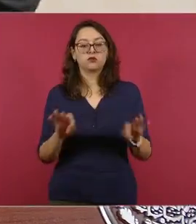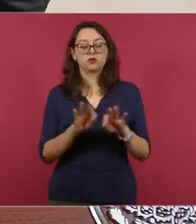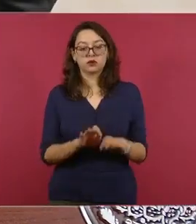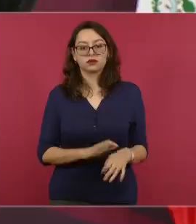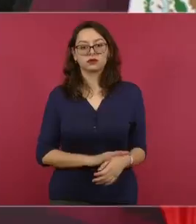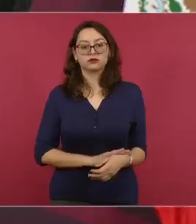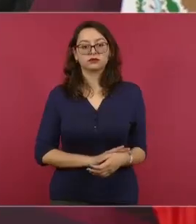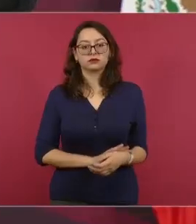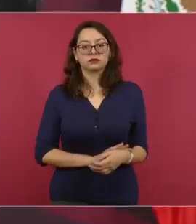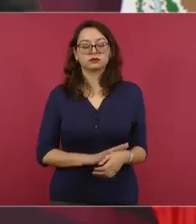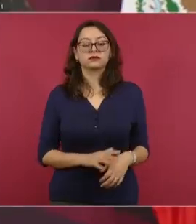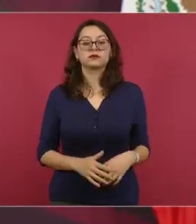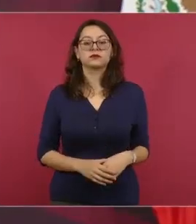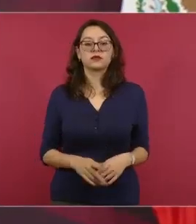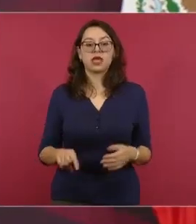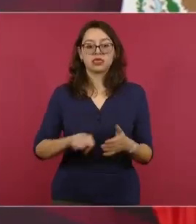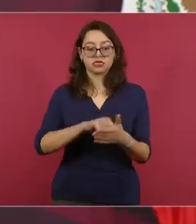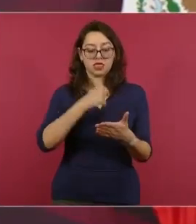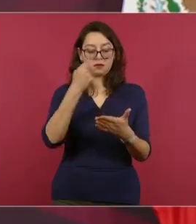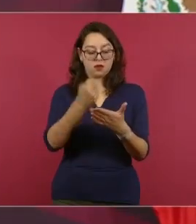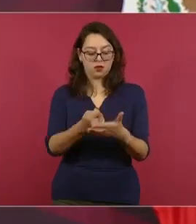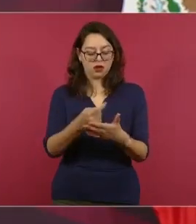futuro